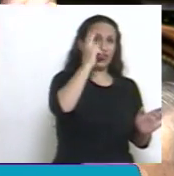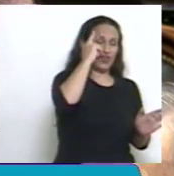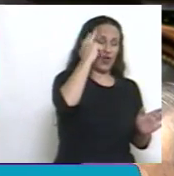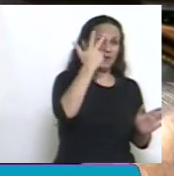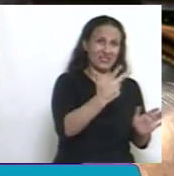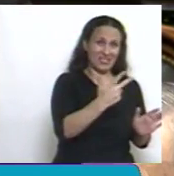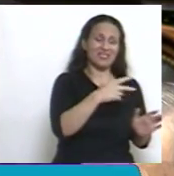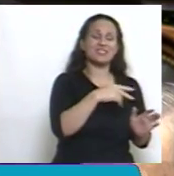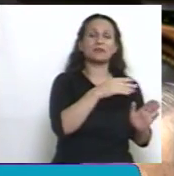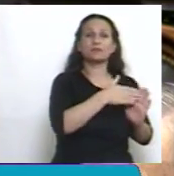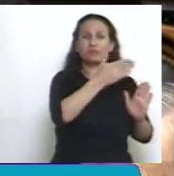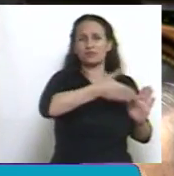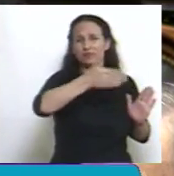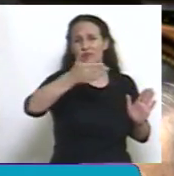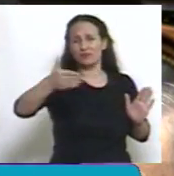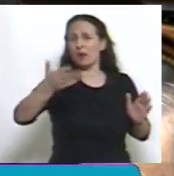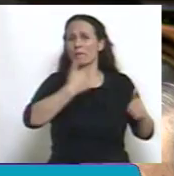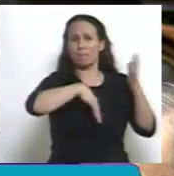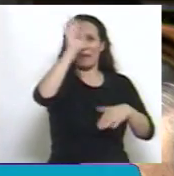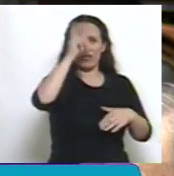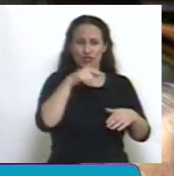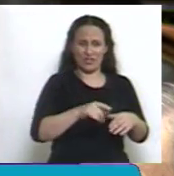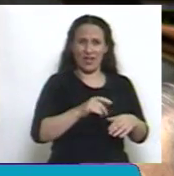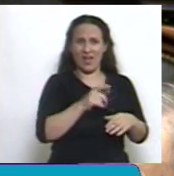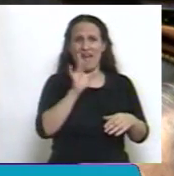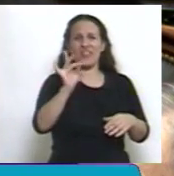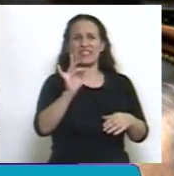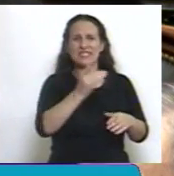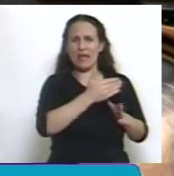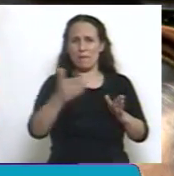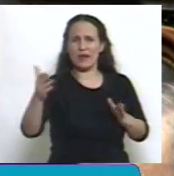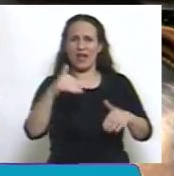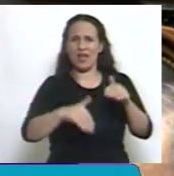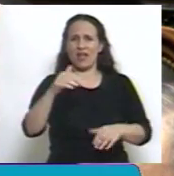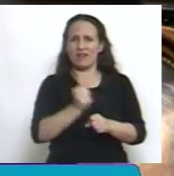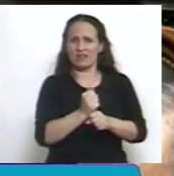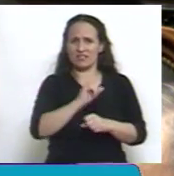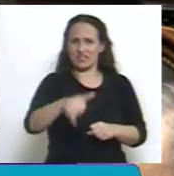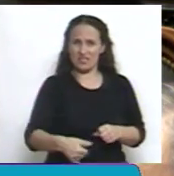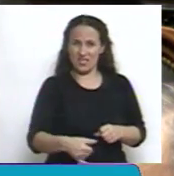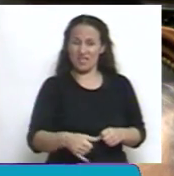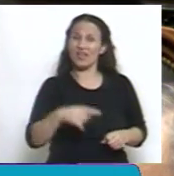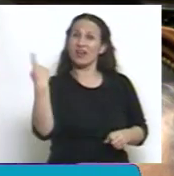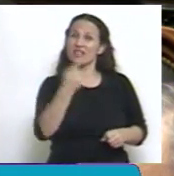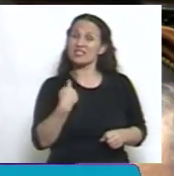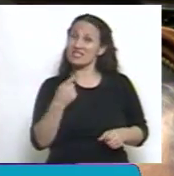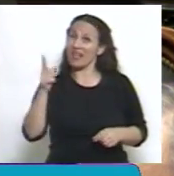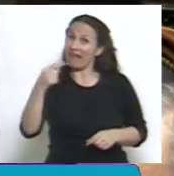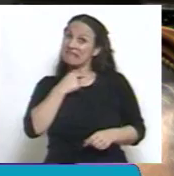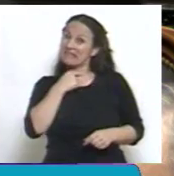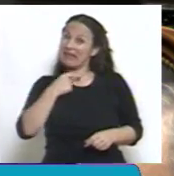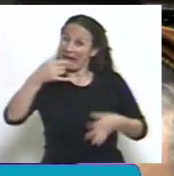14 de 23 presupuestos fueron aprobados en el transcurso del mes de diciembre. Si hubiera voluntad política,